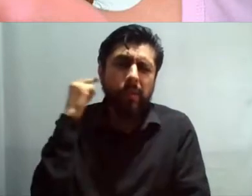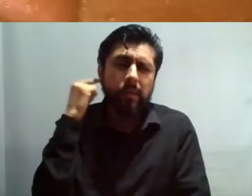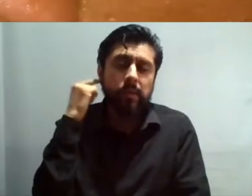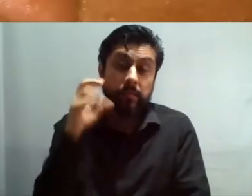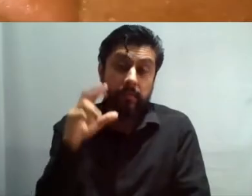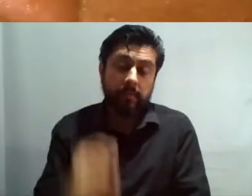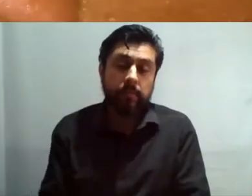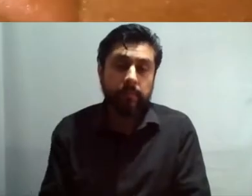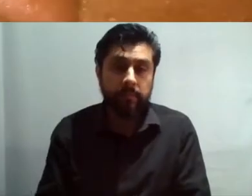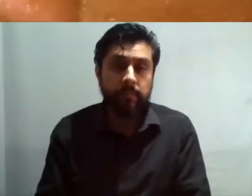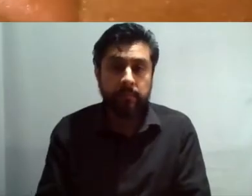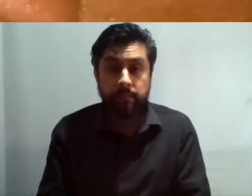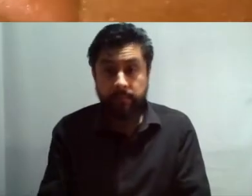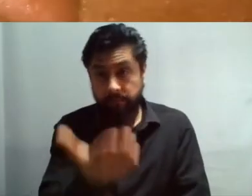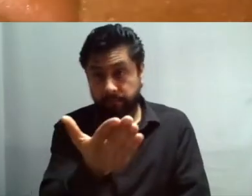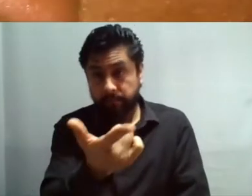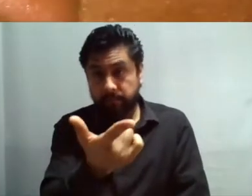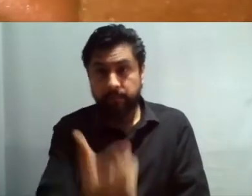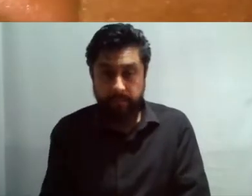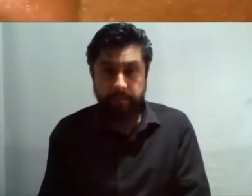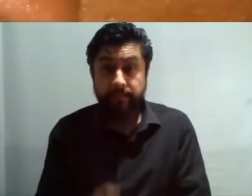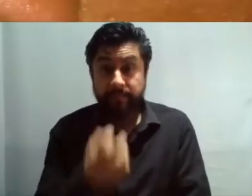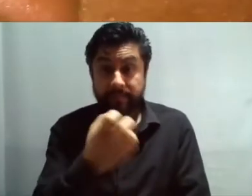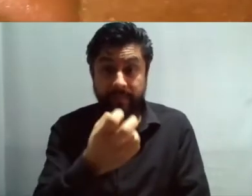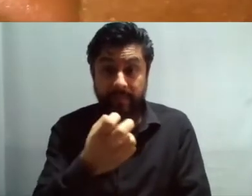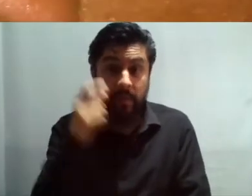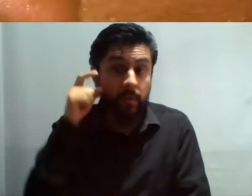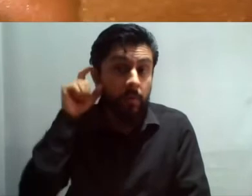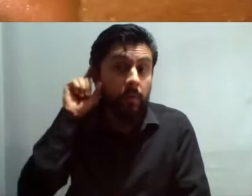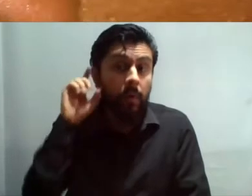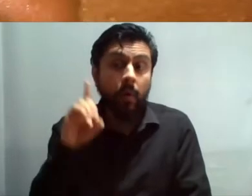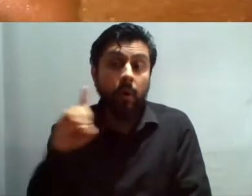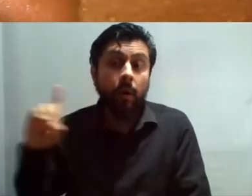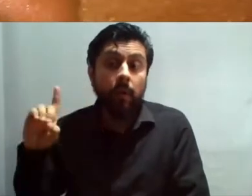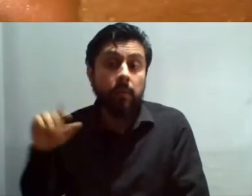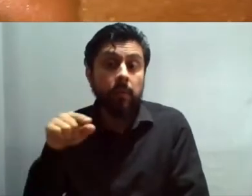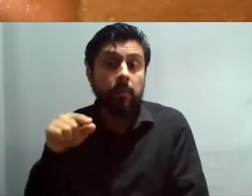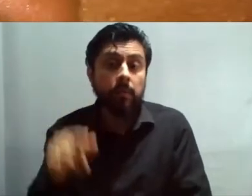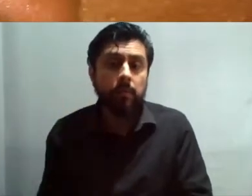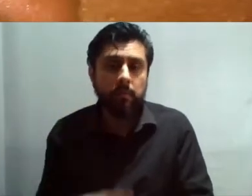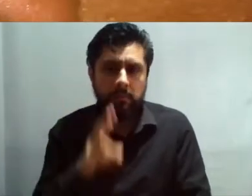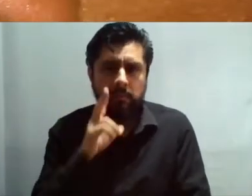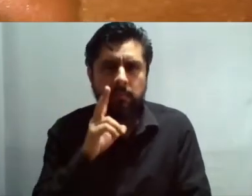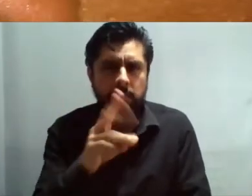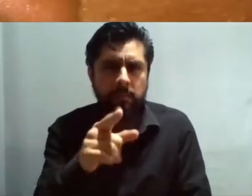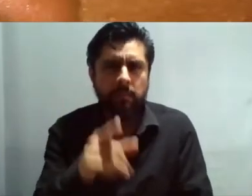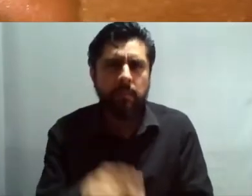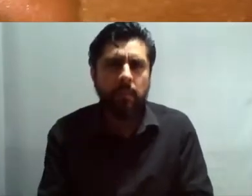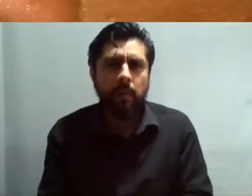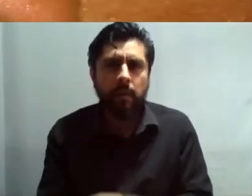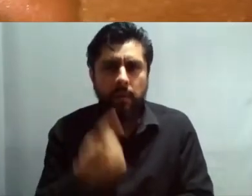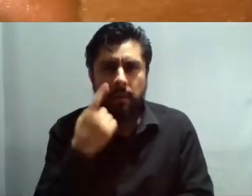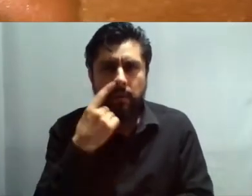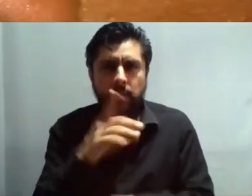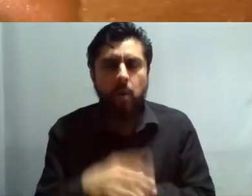siguiente imagen, por favor. Esta es una oreja derecha. Es decir, así como lo vemos, como cuando hemos visto a alguna